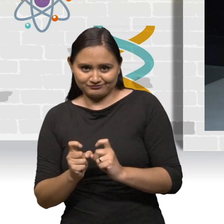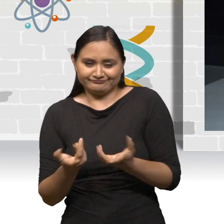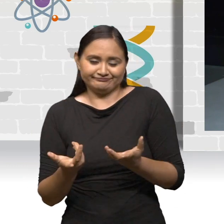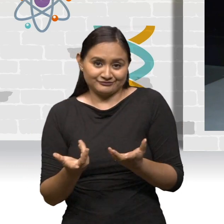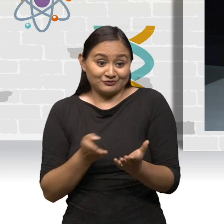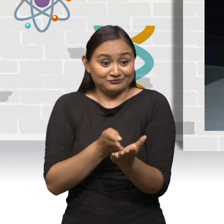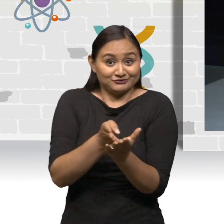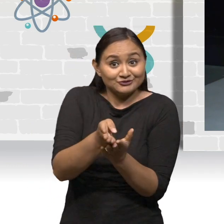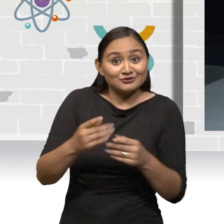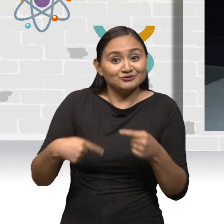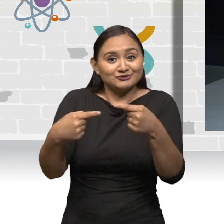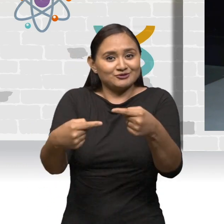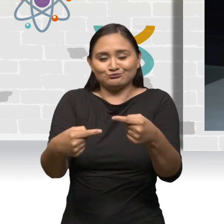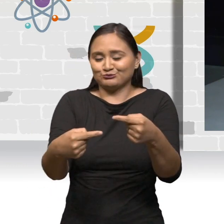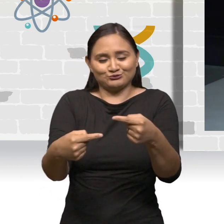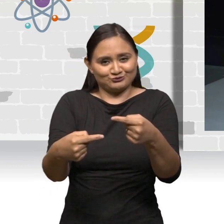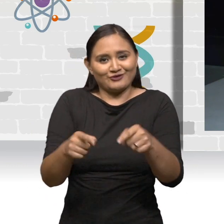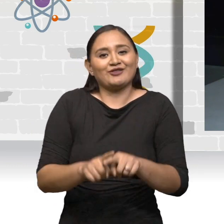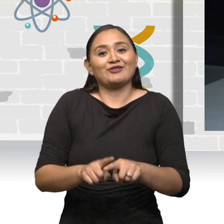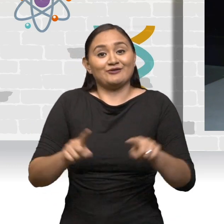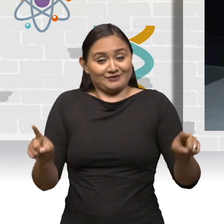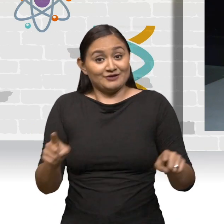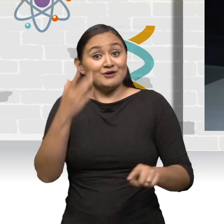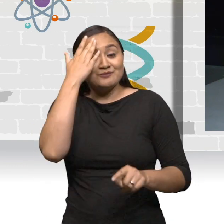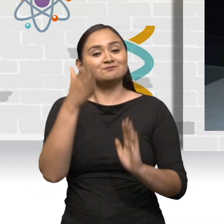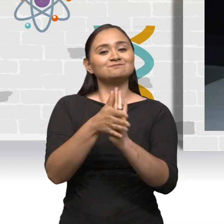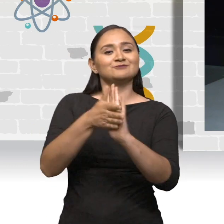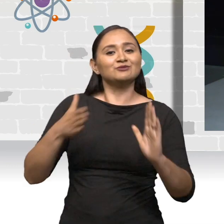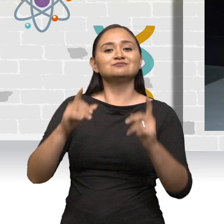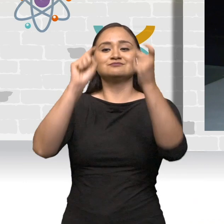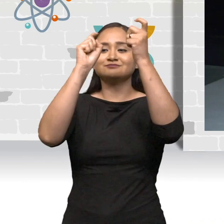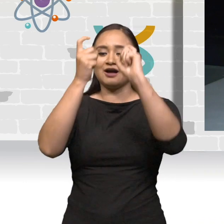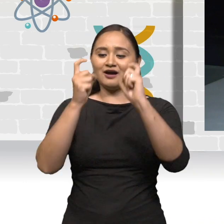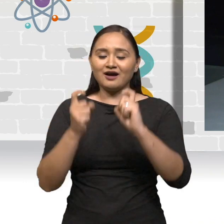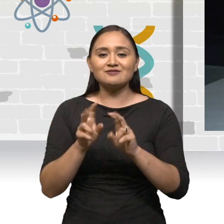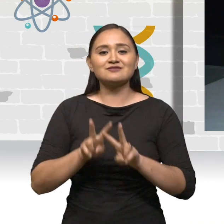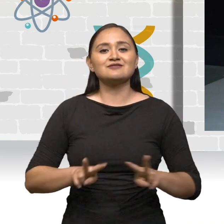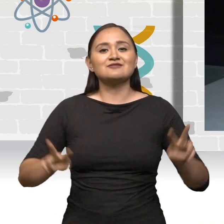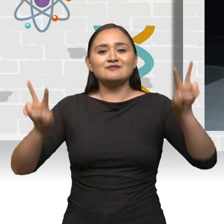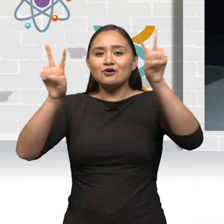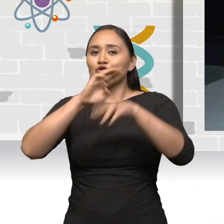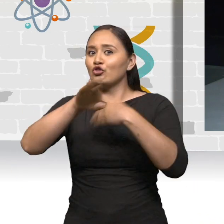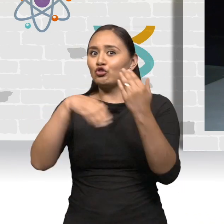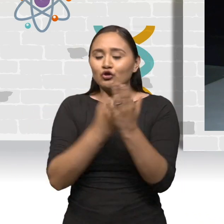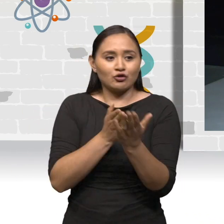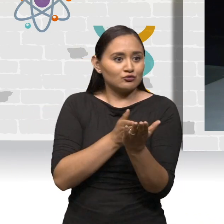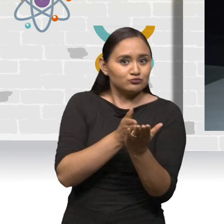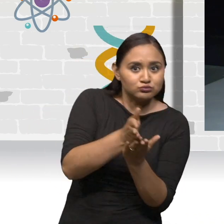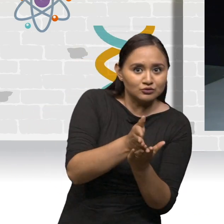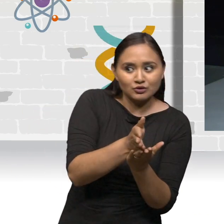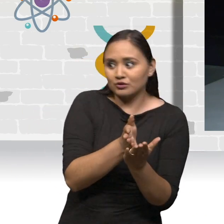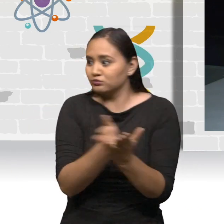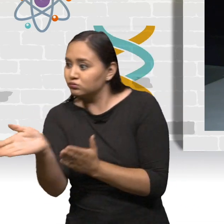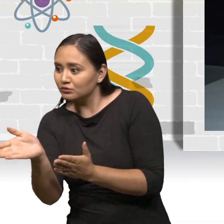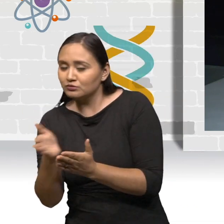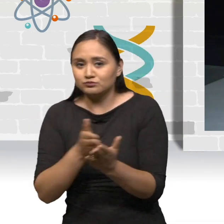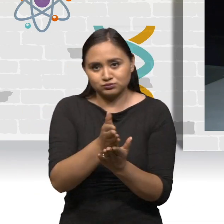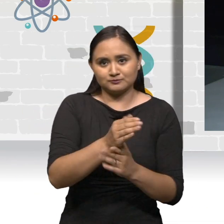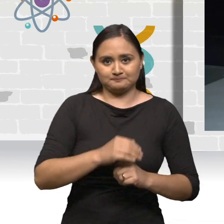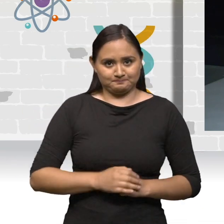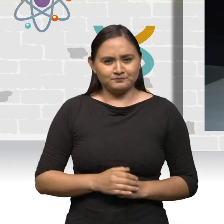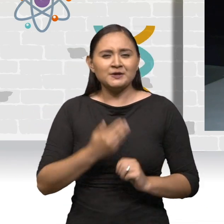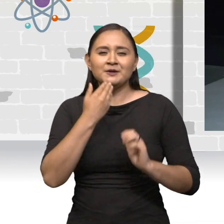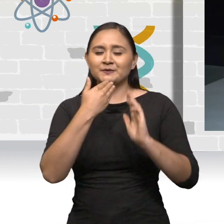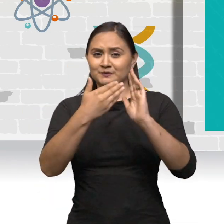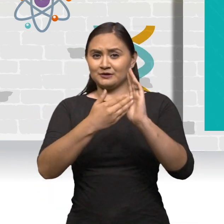dirección. Por definición, ya no sería un movimiento rectilíneo uniforme, ya que la velocidad cambiaría su valor en todo el trayecto